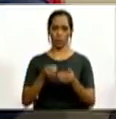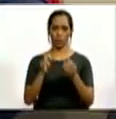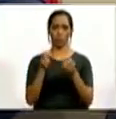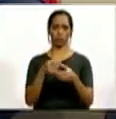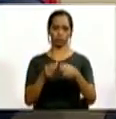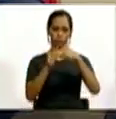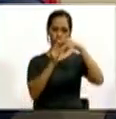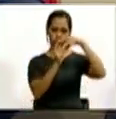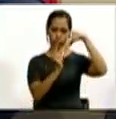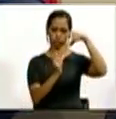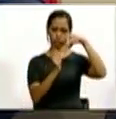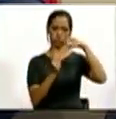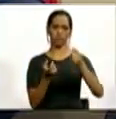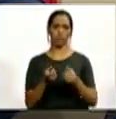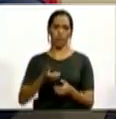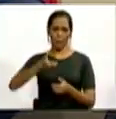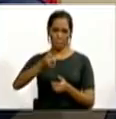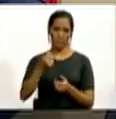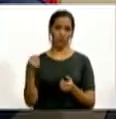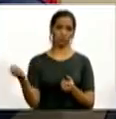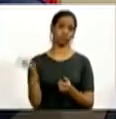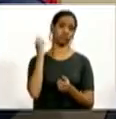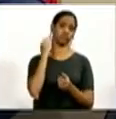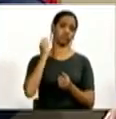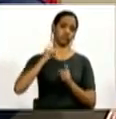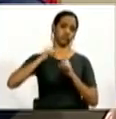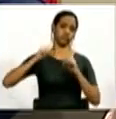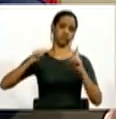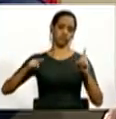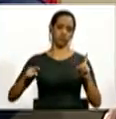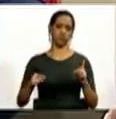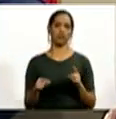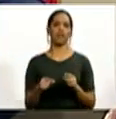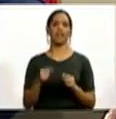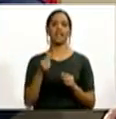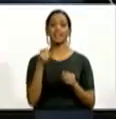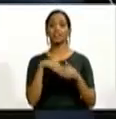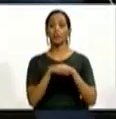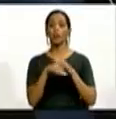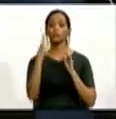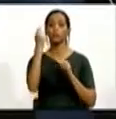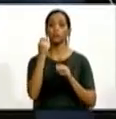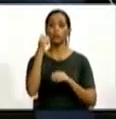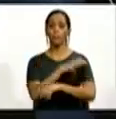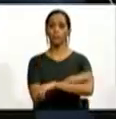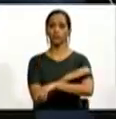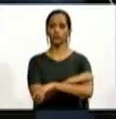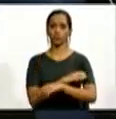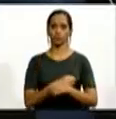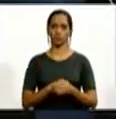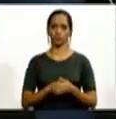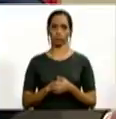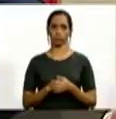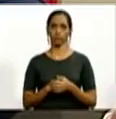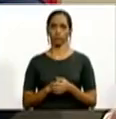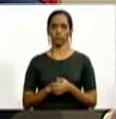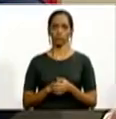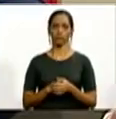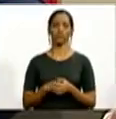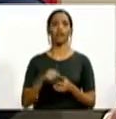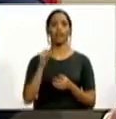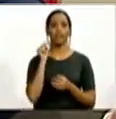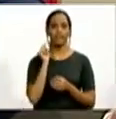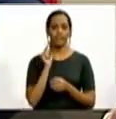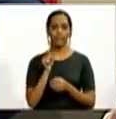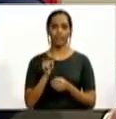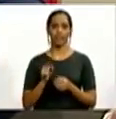un electrochoque. Es un teaser. Era un diputado de la oposición. Esta era la llamada G Pelo. Ajá. Y